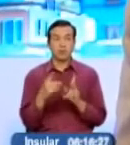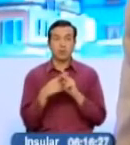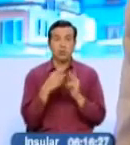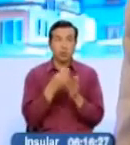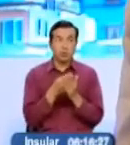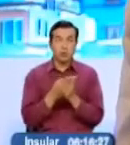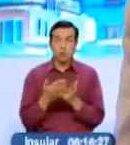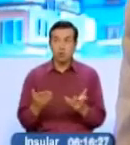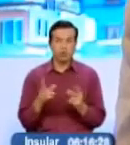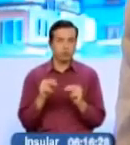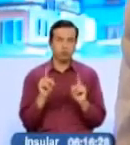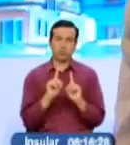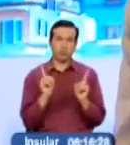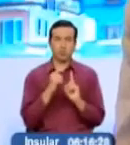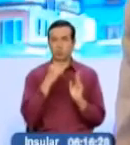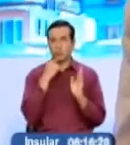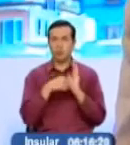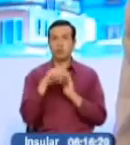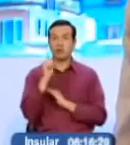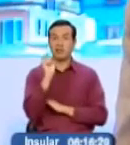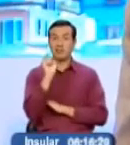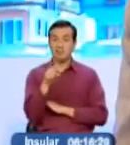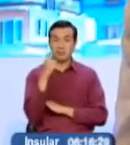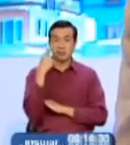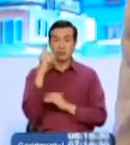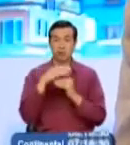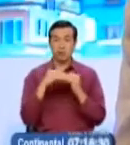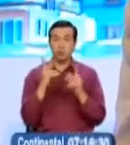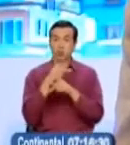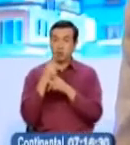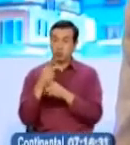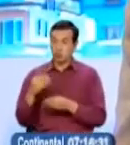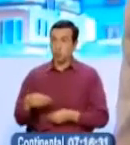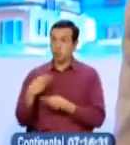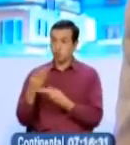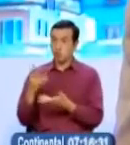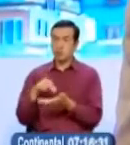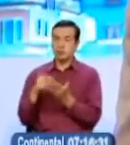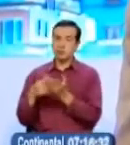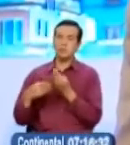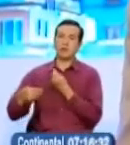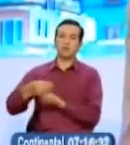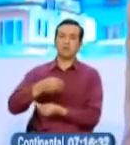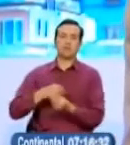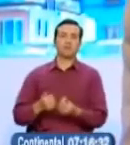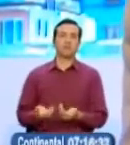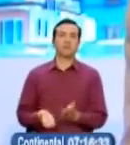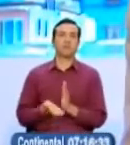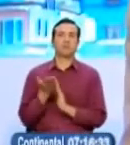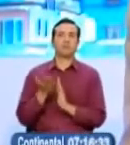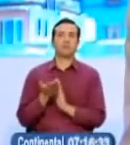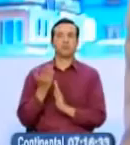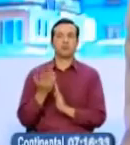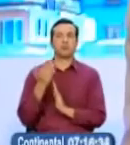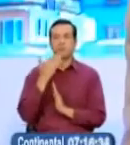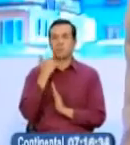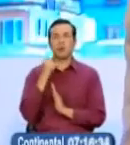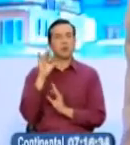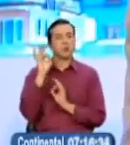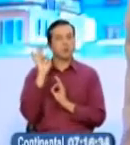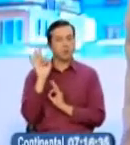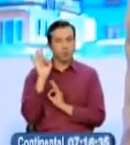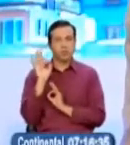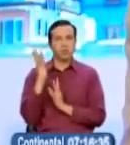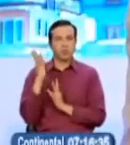consumo. Es decir, si esos 10 mil millones van hacia la producción, vamos a encontrarnos en una situación al final del año que va a ser mucho